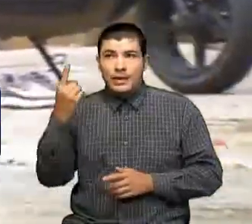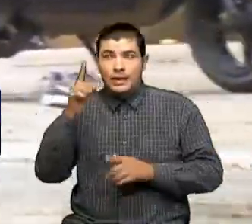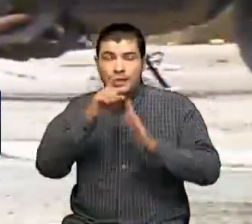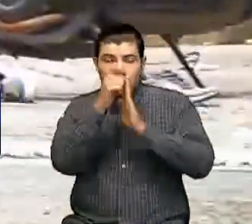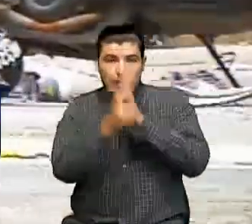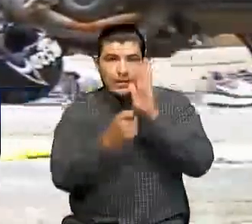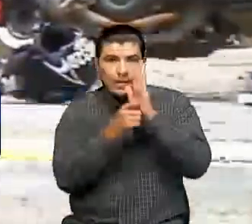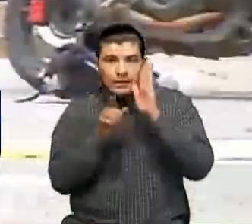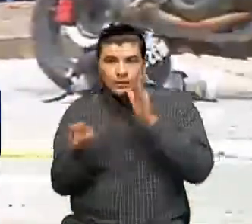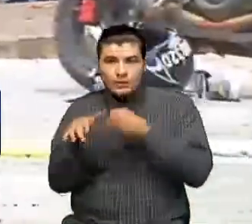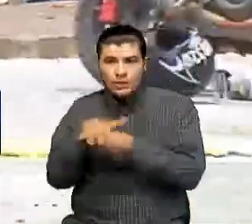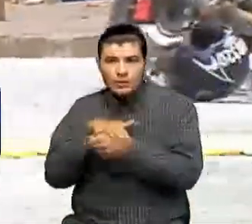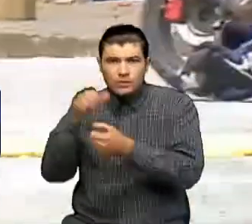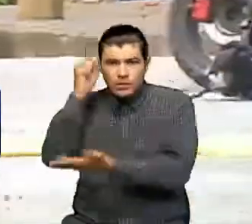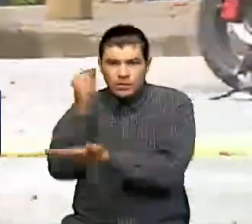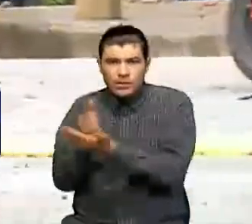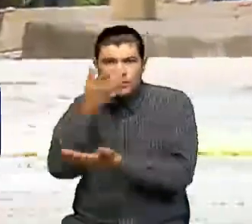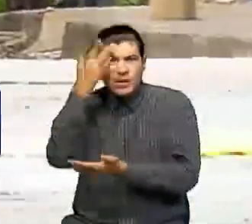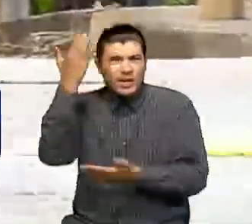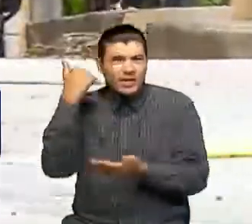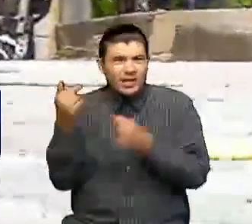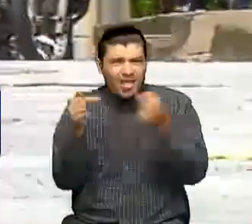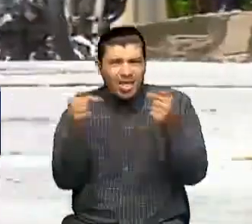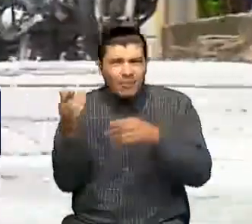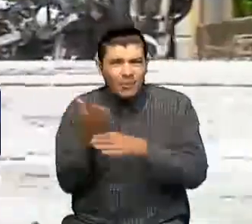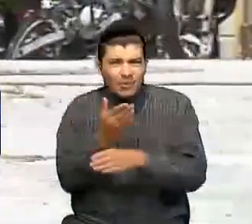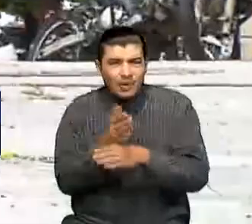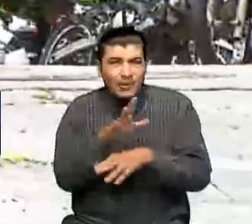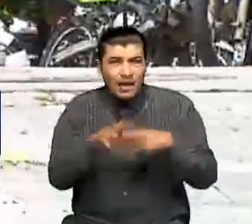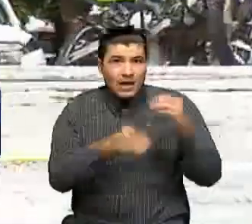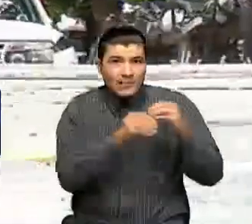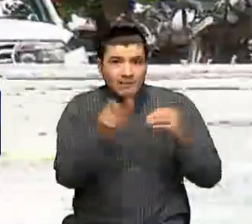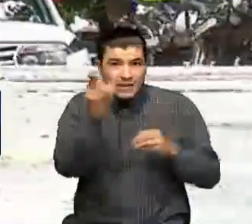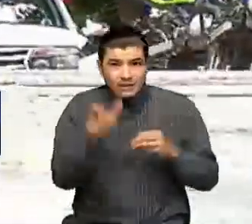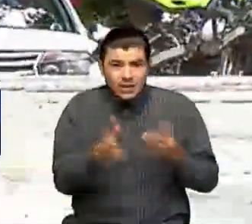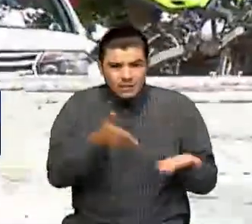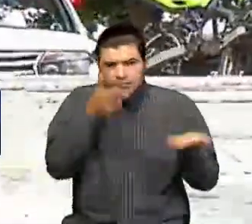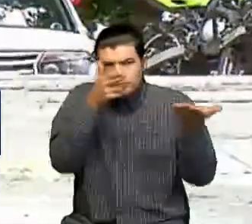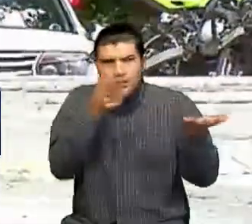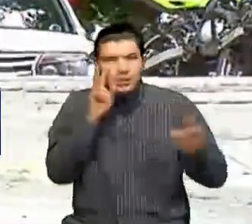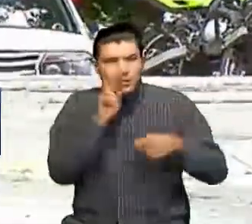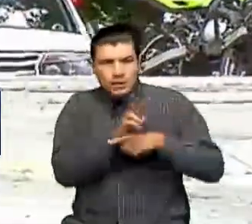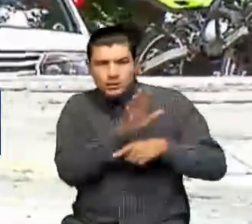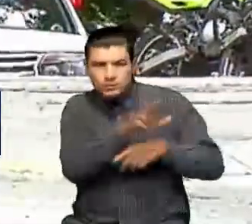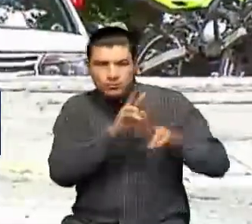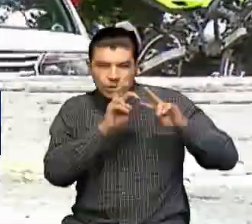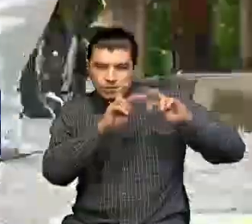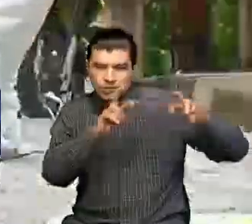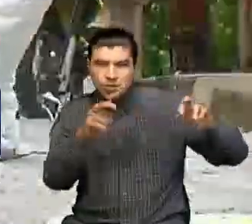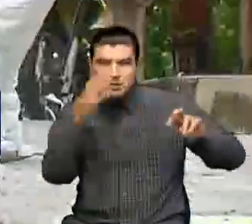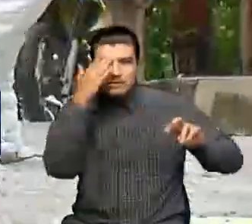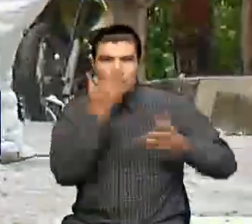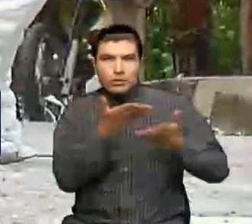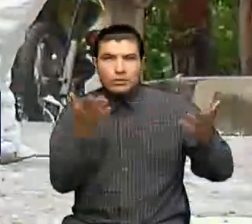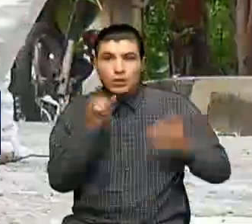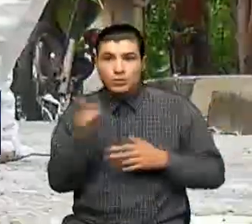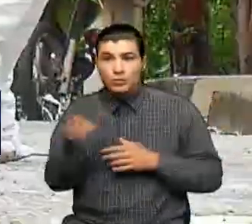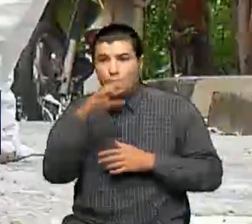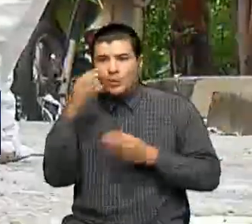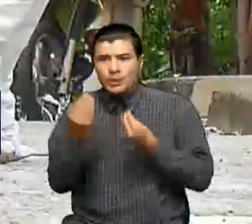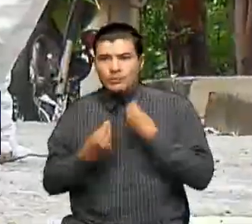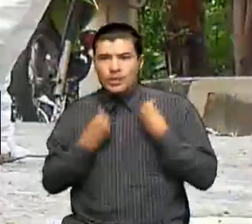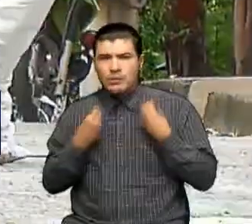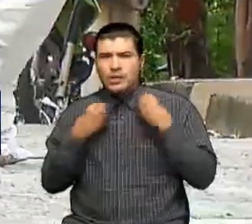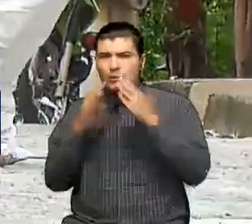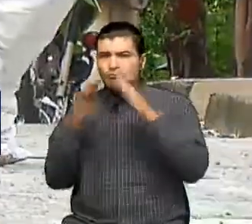indica que el hecho de sangre se debe ajuste de cuentas además el sicario al parecer venía haciendo seguimiento de sus pasos el hombre vivía en un condominio